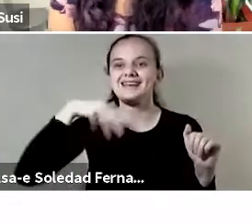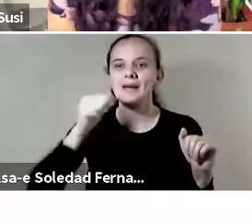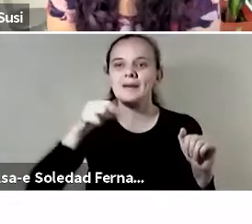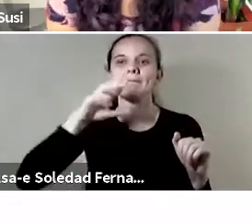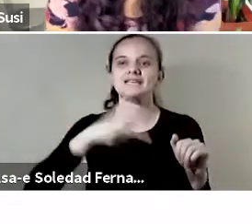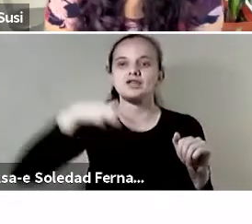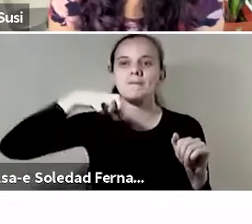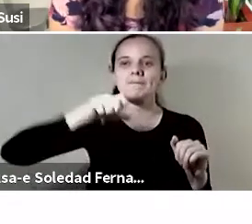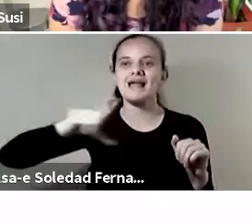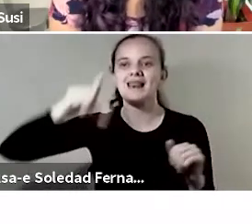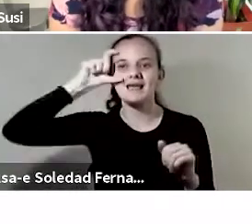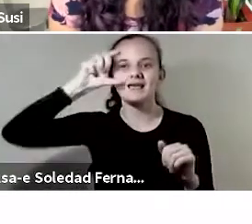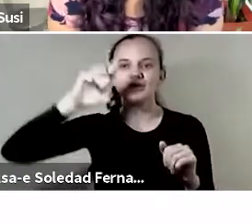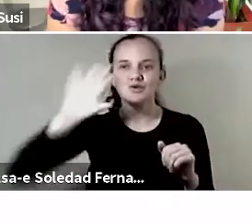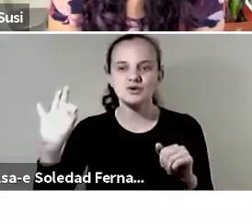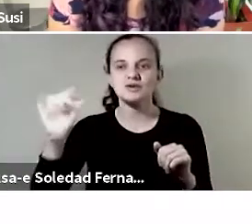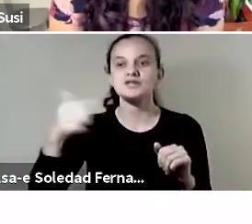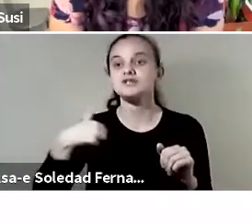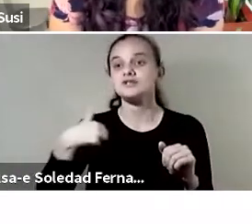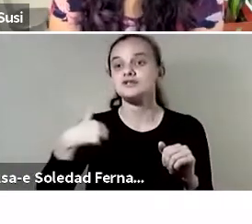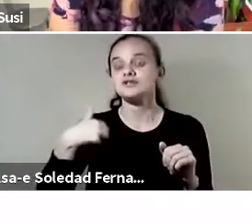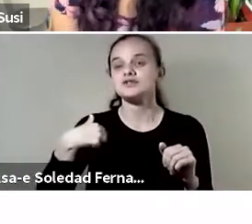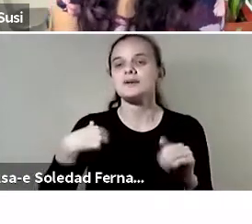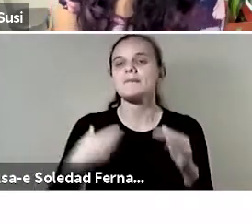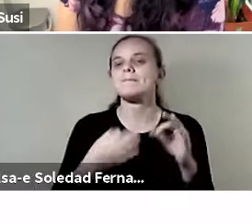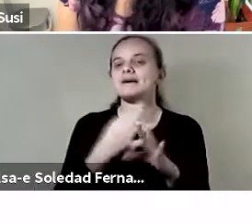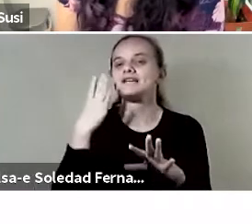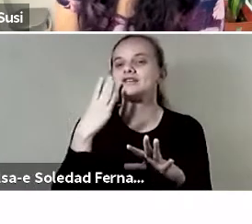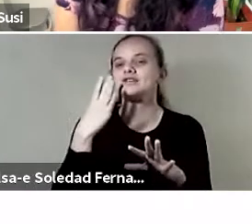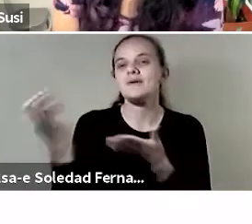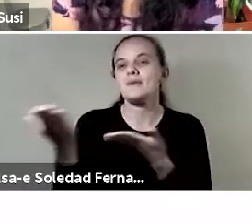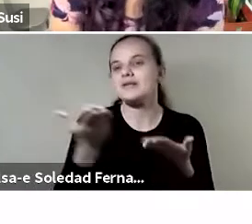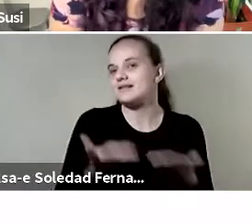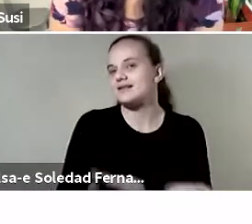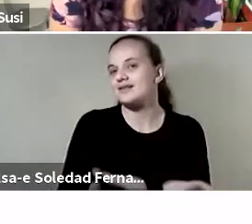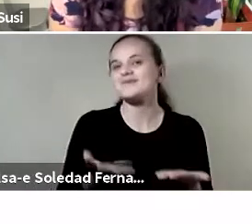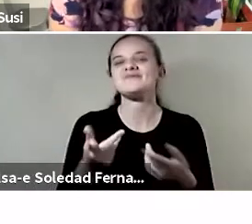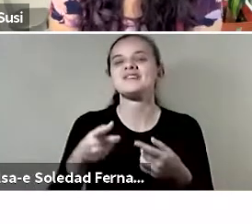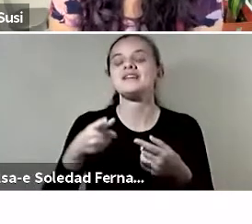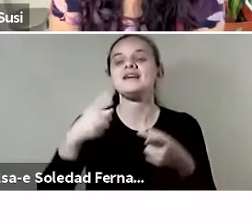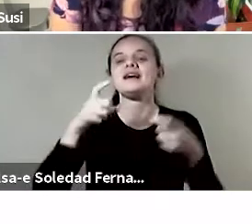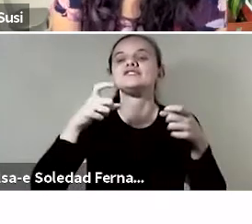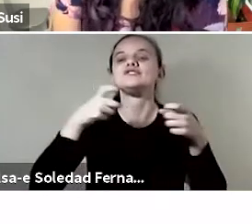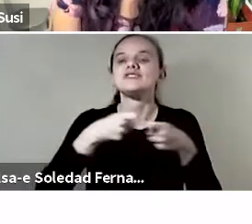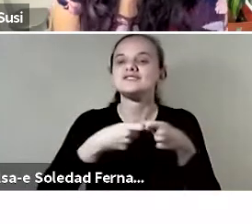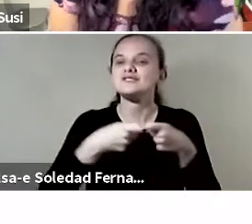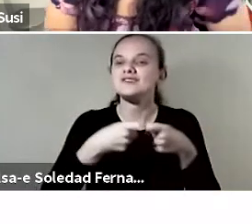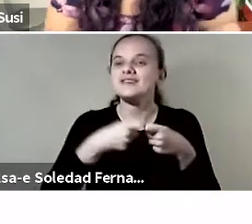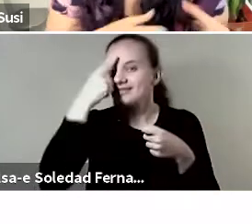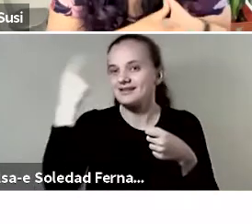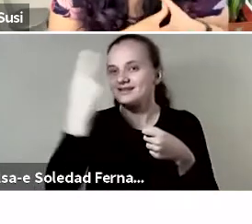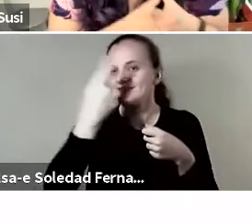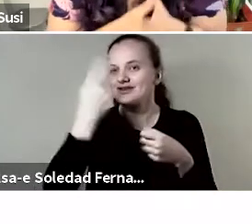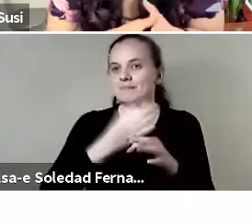todos y a todas y a todes. Soy Susana Pallero, soy especialista en soluciones de accesibilidad. Soy Subject Matter Expert,